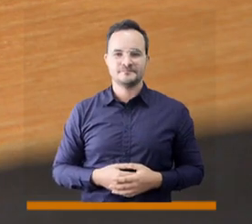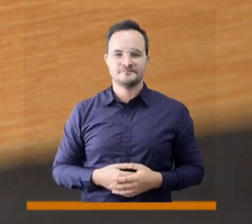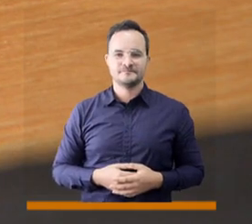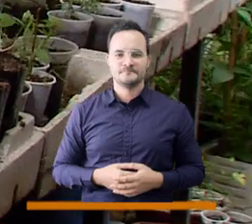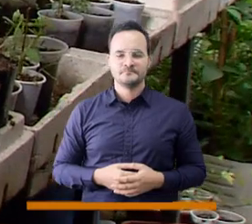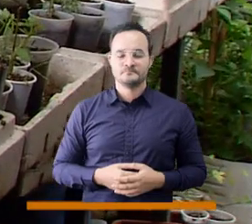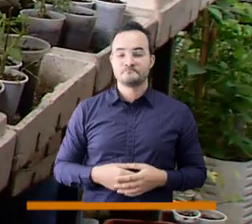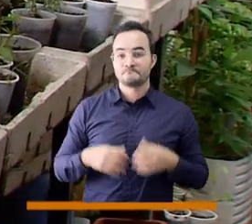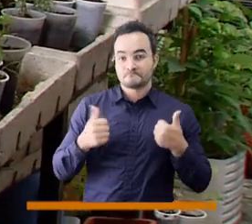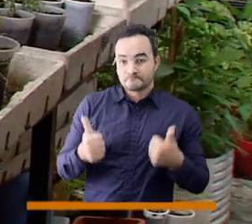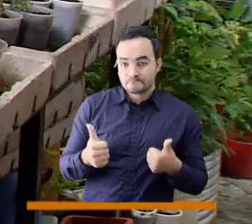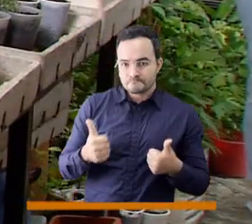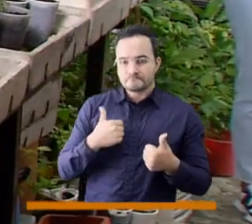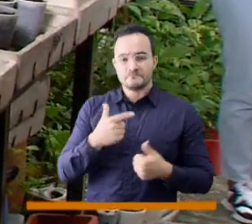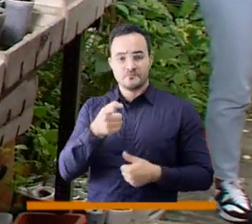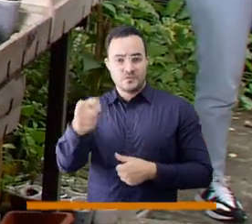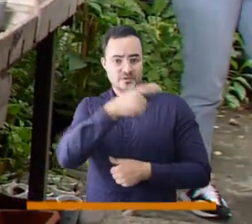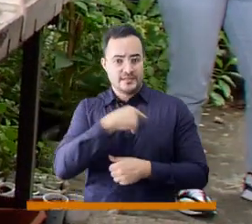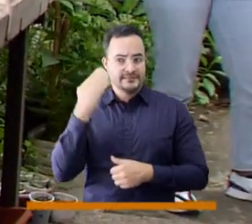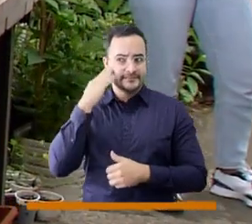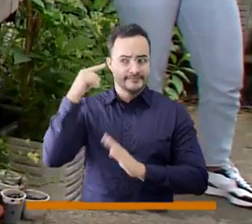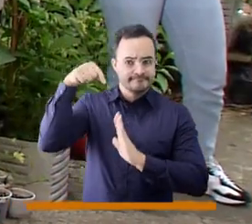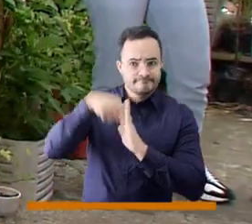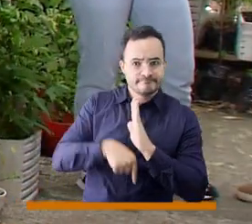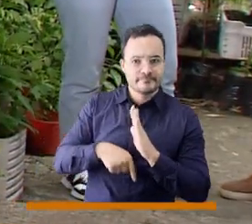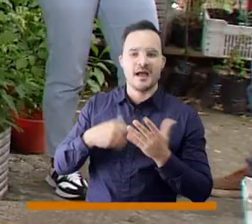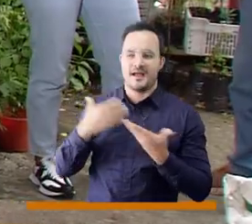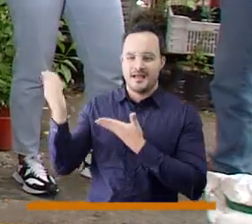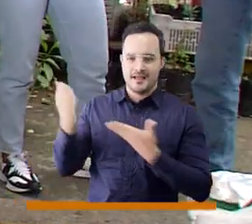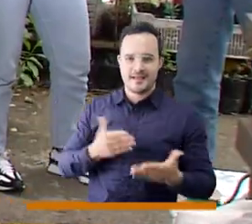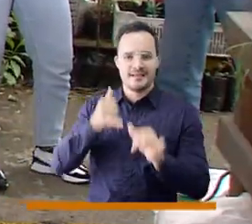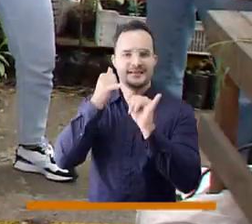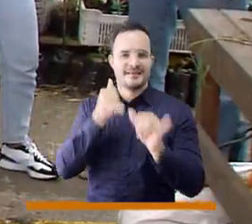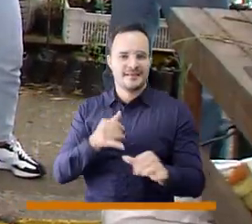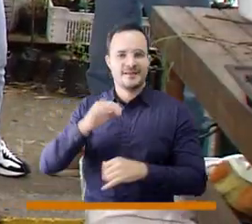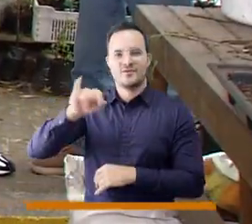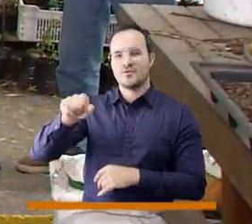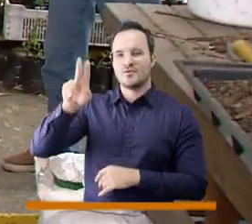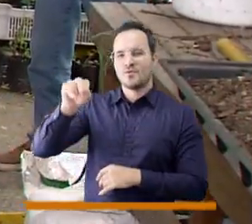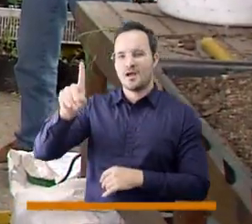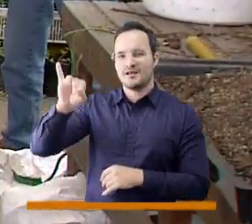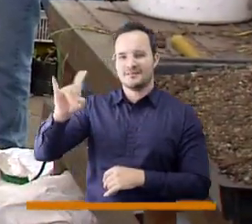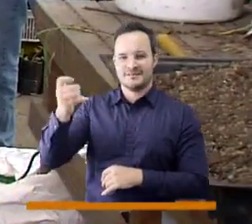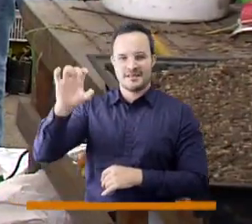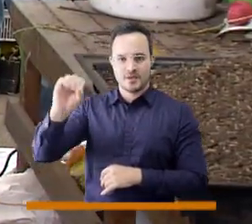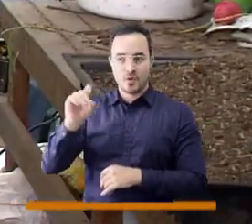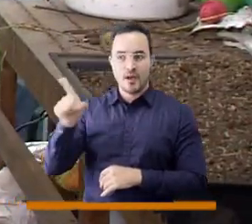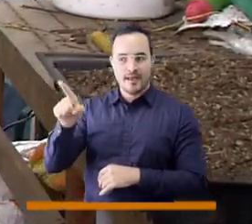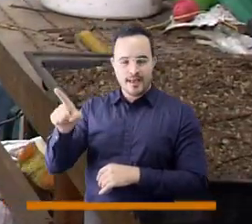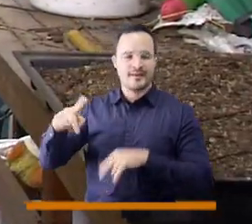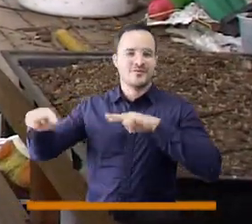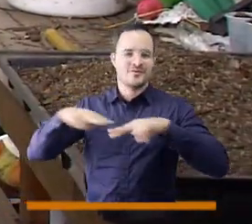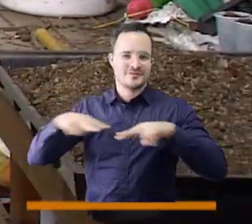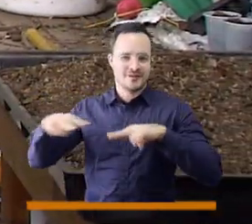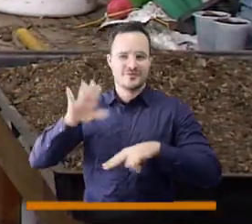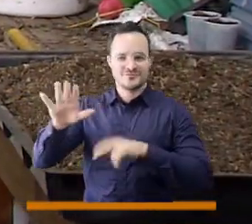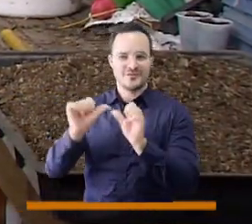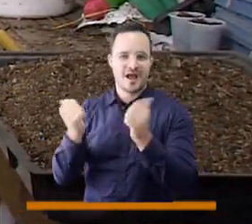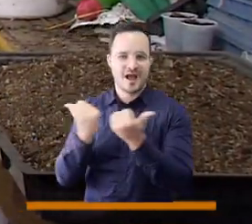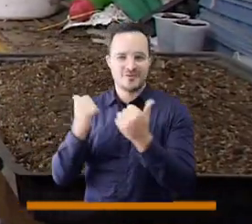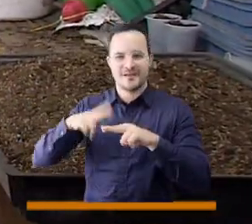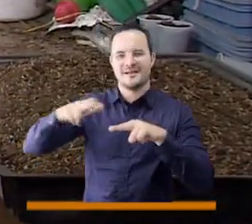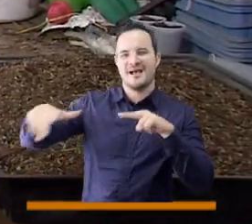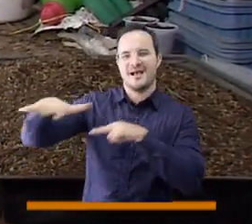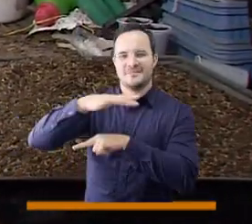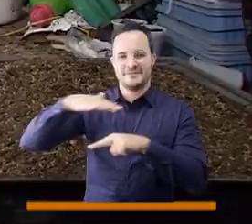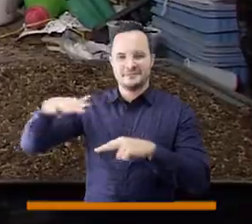Para conocer de este proceso en profundidad, estamos con el ingeniero Juan Diego Elejalde, coordinador del aula ambiental. Bienvenido, ingeniero, y